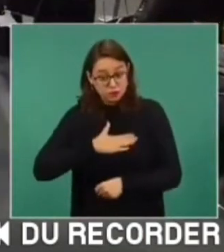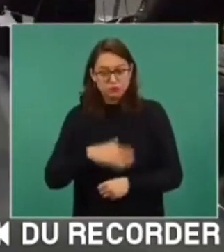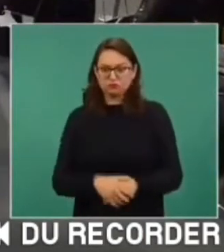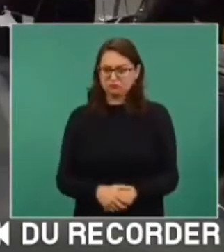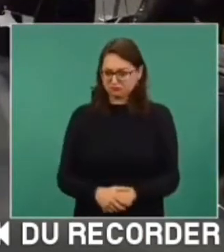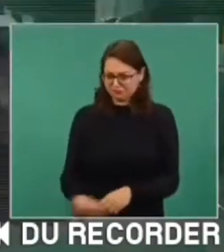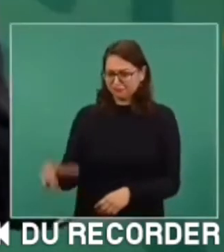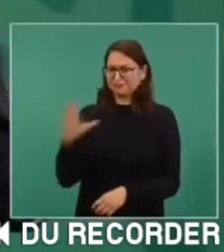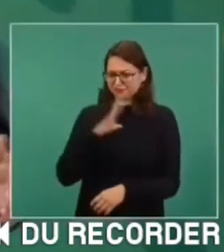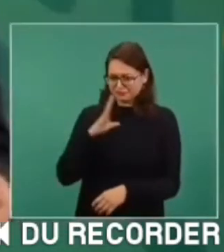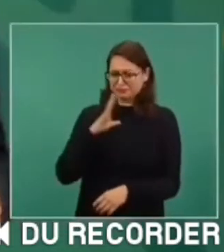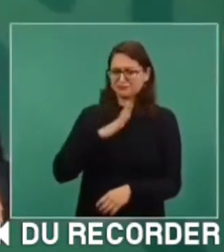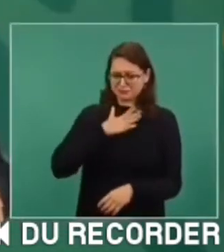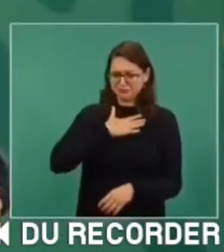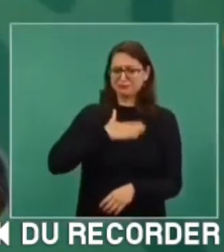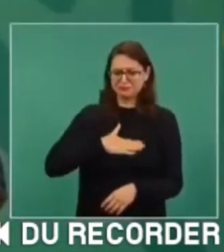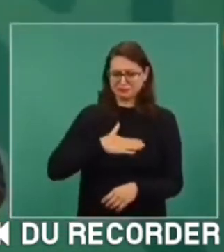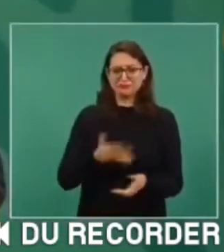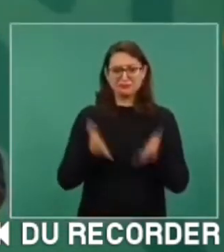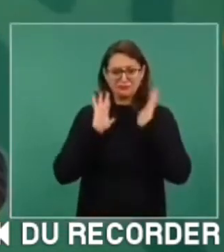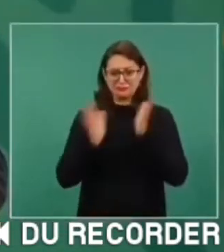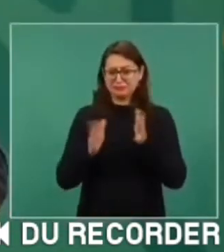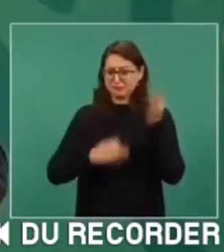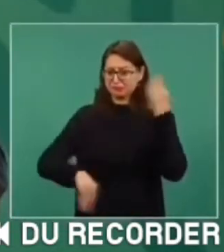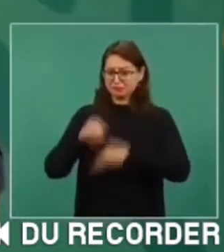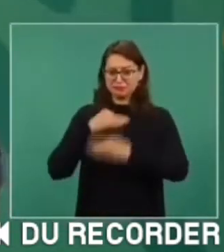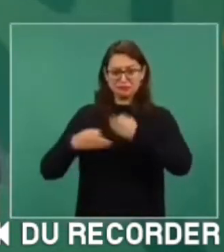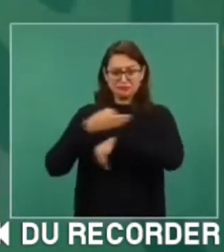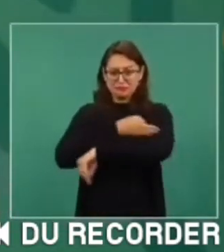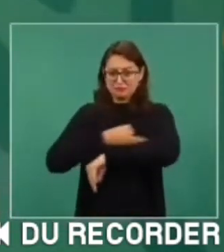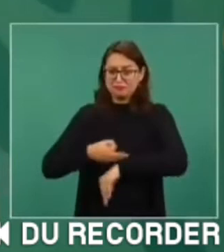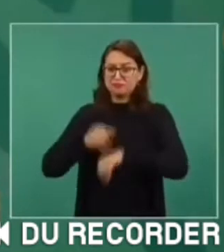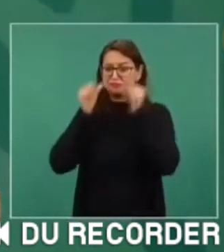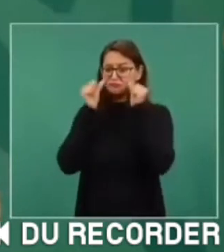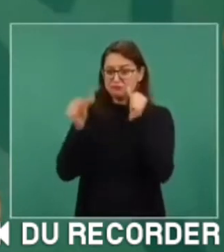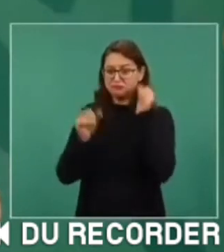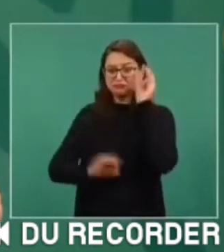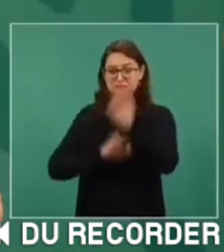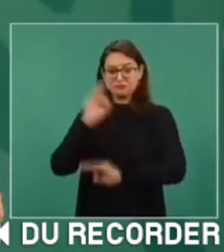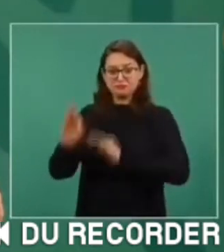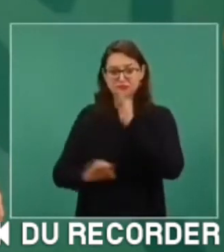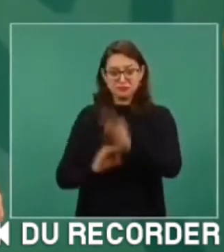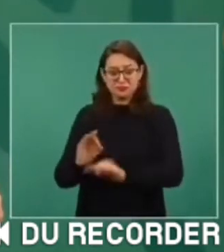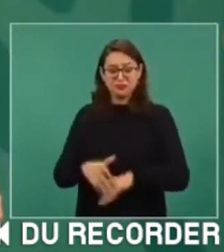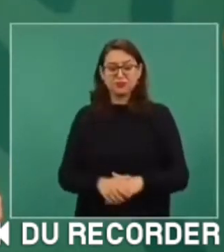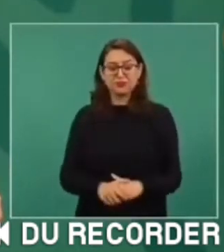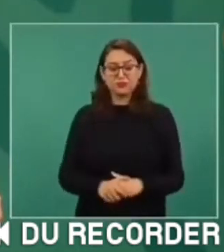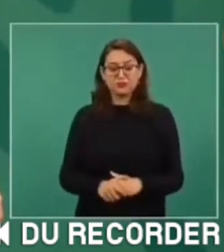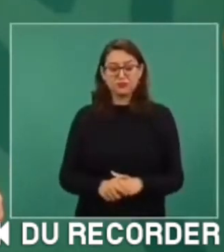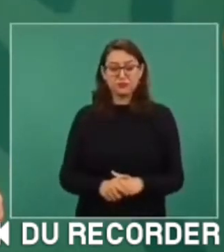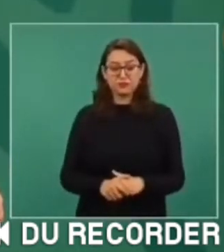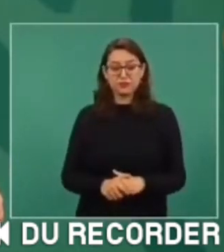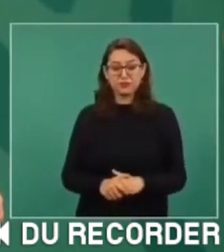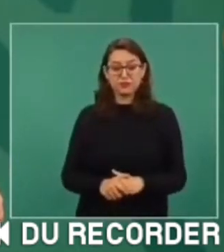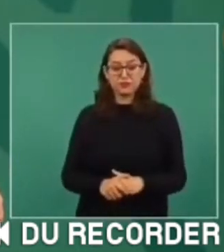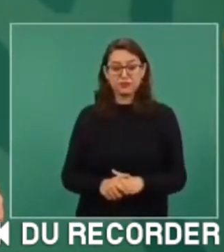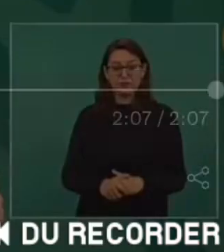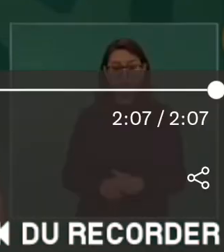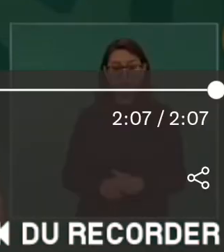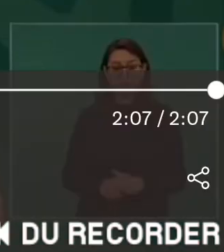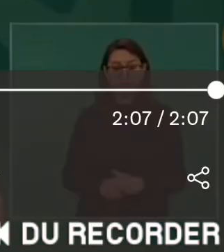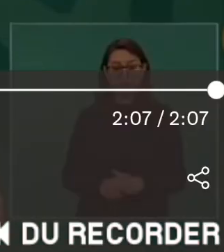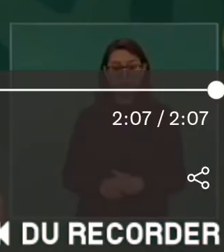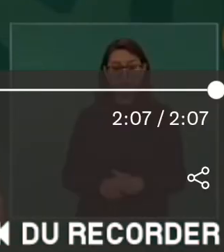ya se están atendiendo a los familiares de las víctimas. Tuvimos una reunión, le decía, hace diez días.